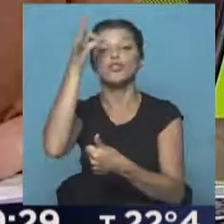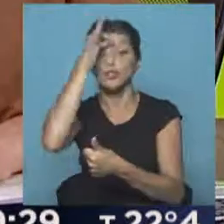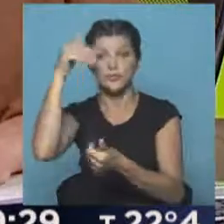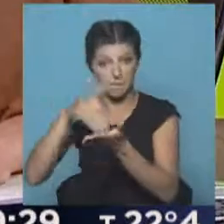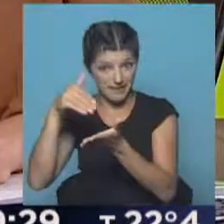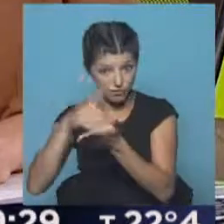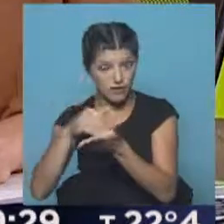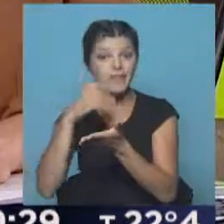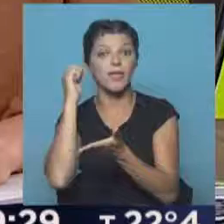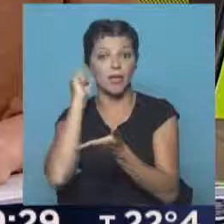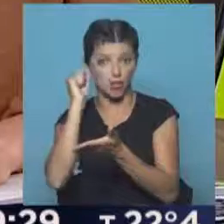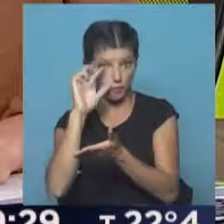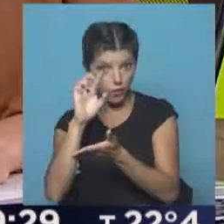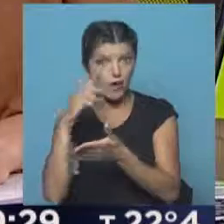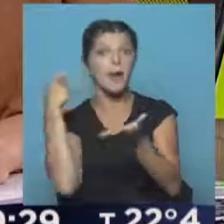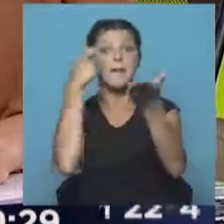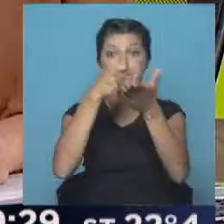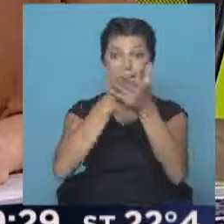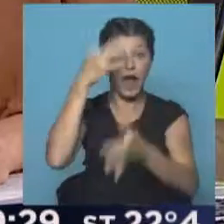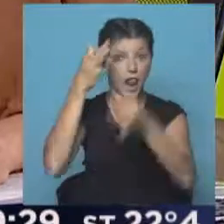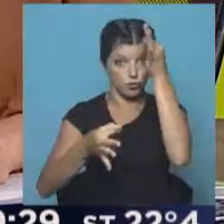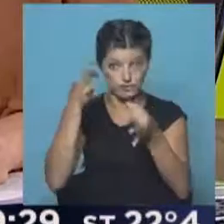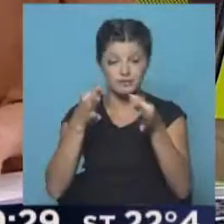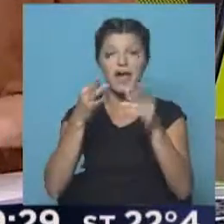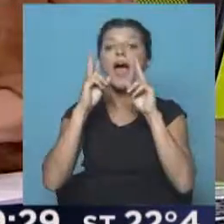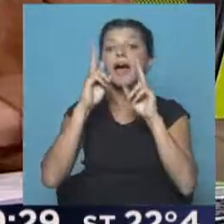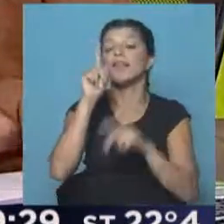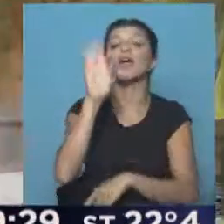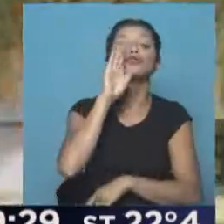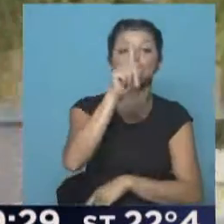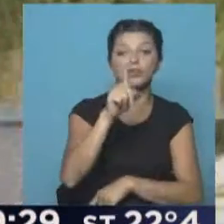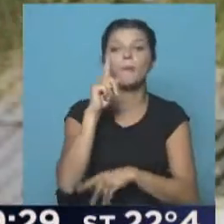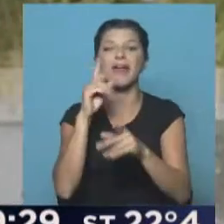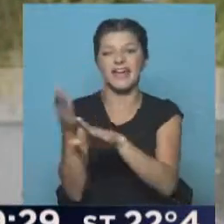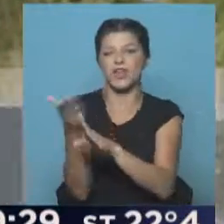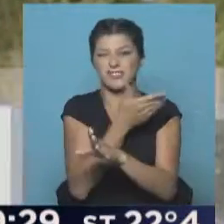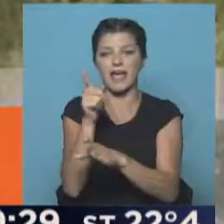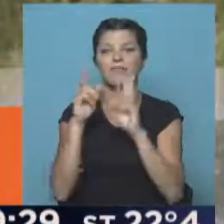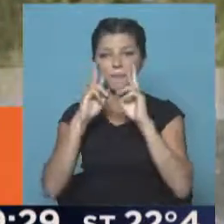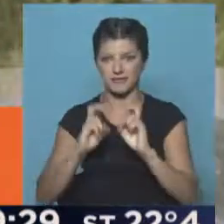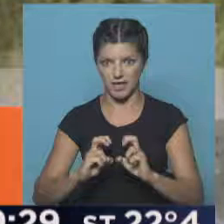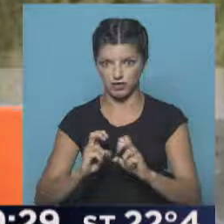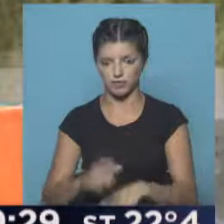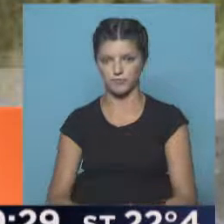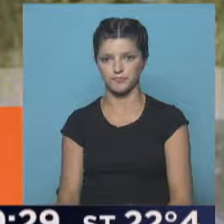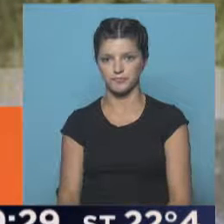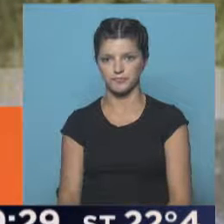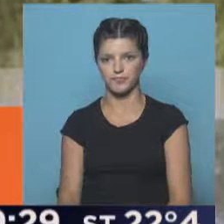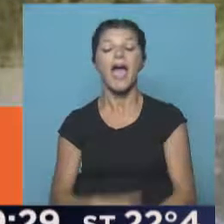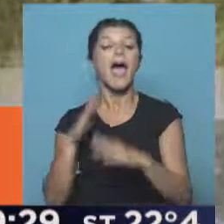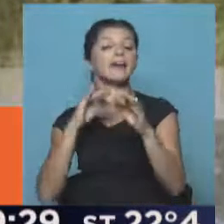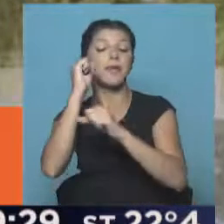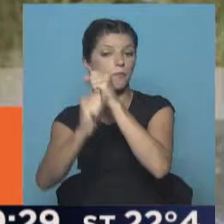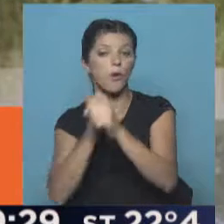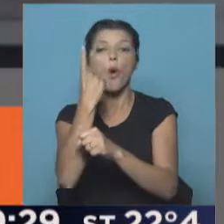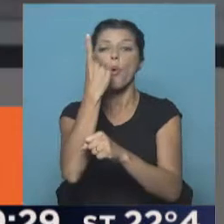a la justicia de Estados Unidos para salir de la investigación. Sí, fue justamente un acuerdo al que llegó la empresa un año y